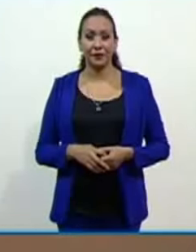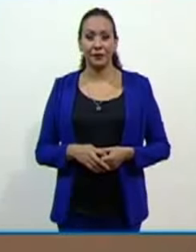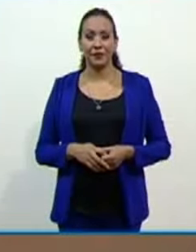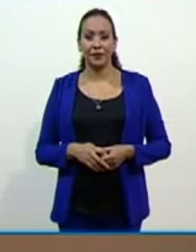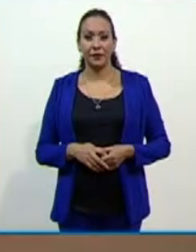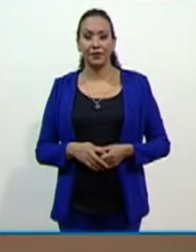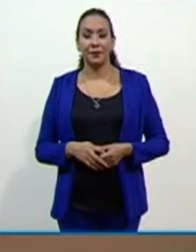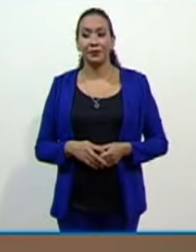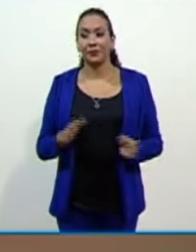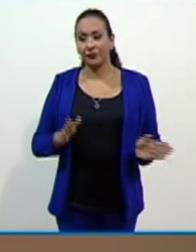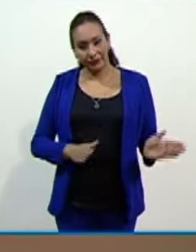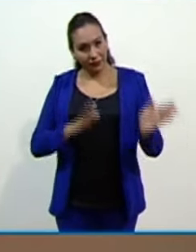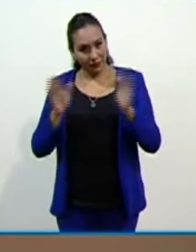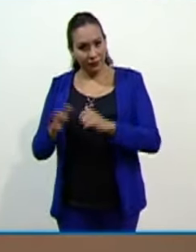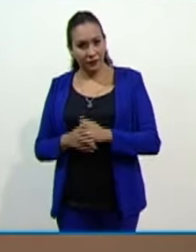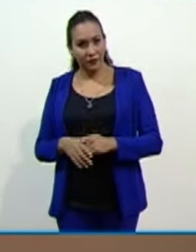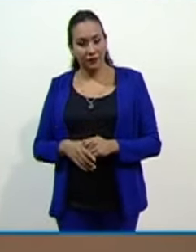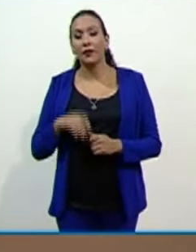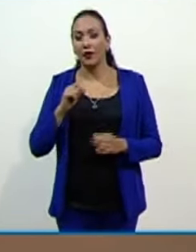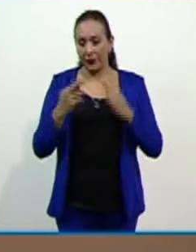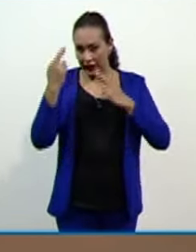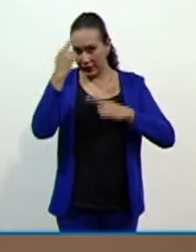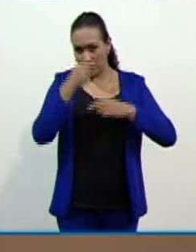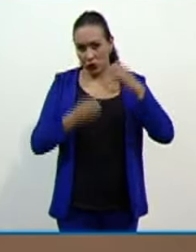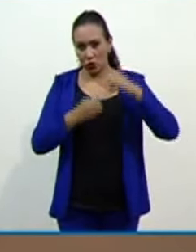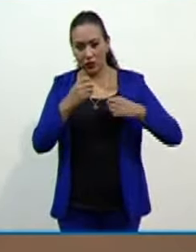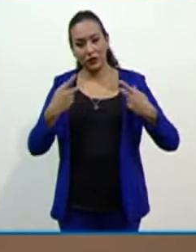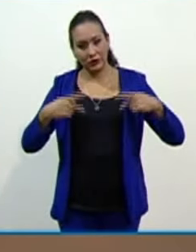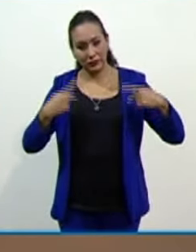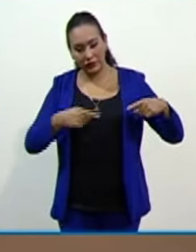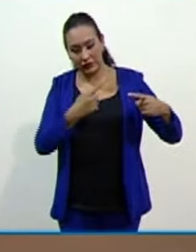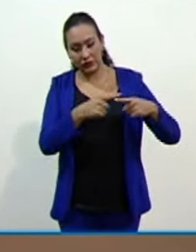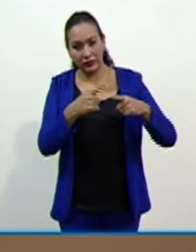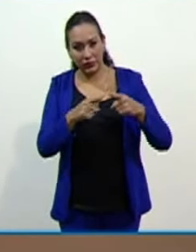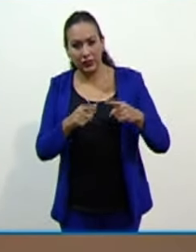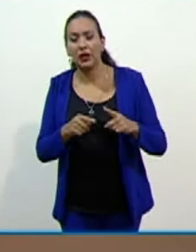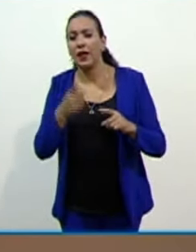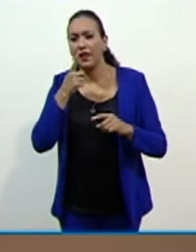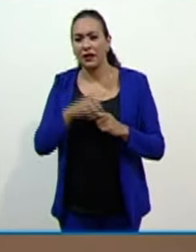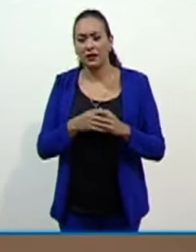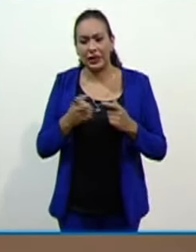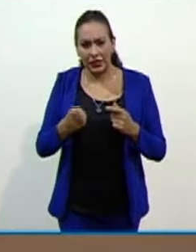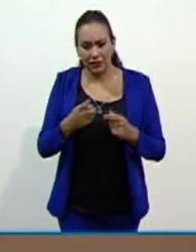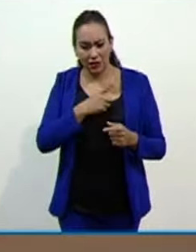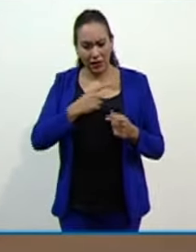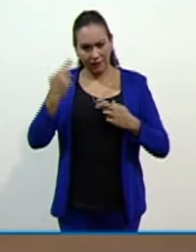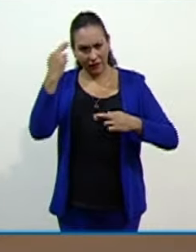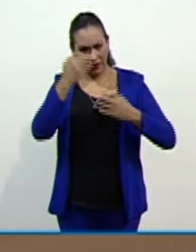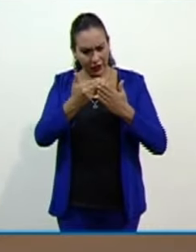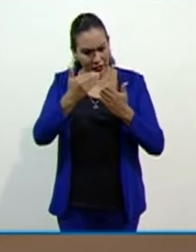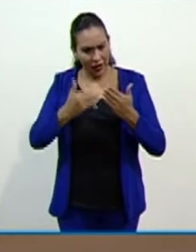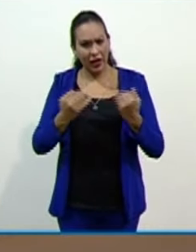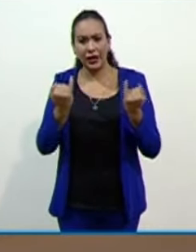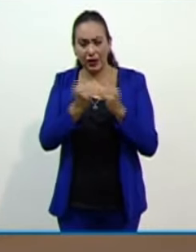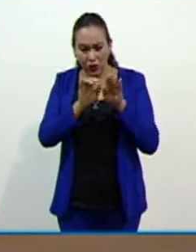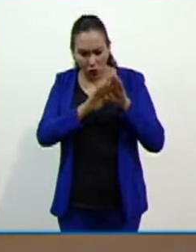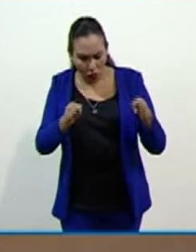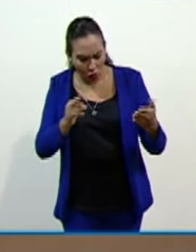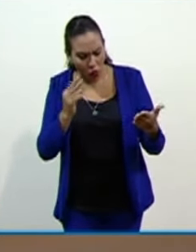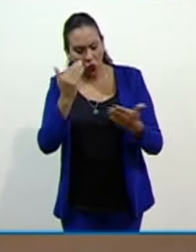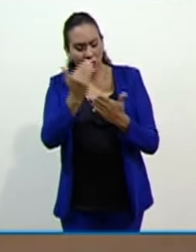Por otra parte, también son inoperantes los agravios de los juicios ciudadanos relativos a que no se debió verificar el cumplimiento de la paridad en la integración final